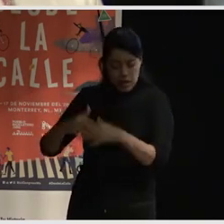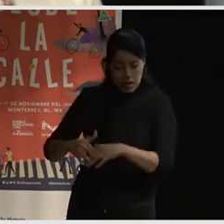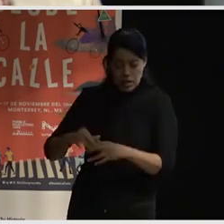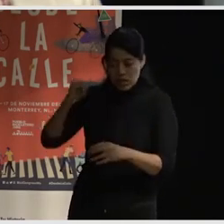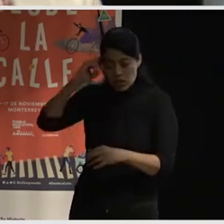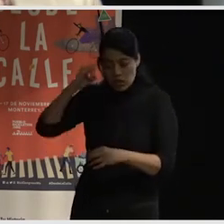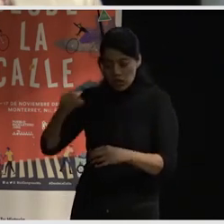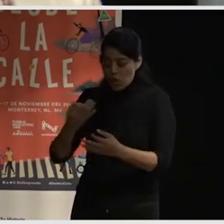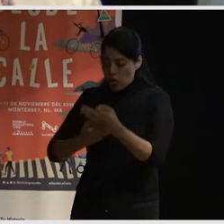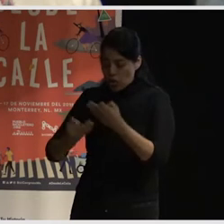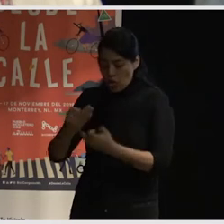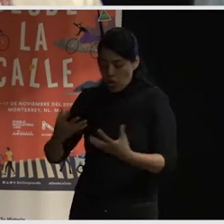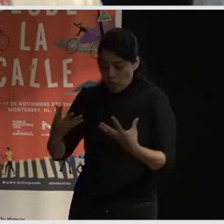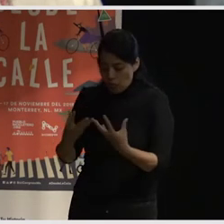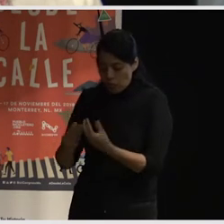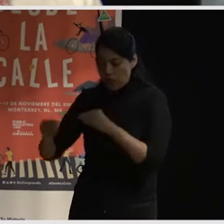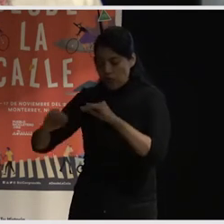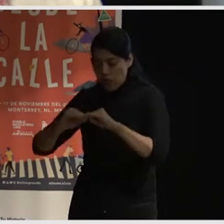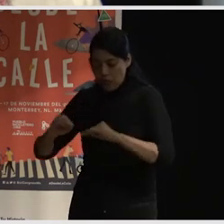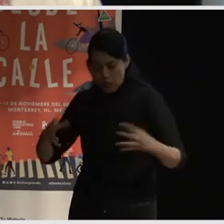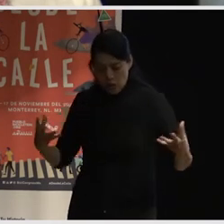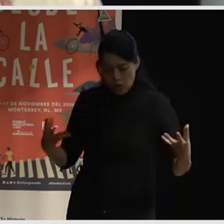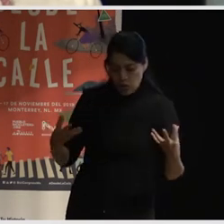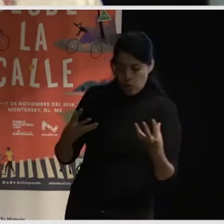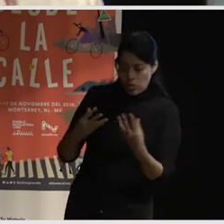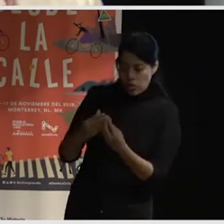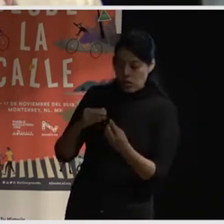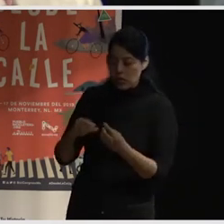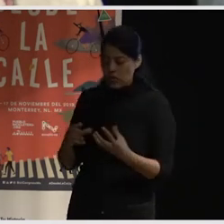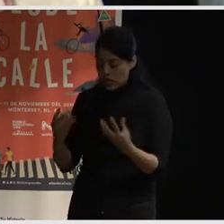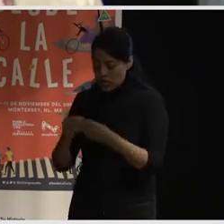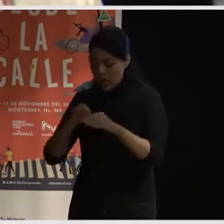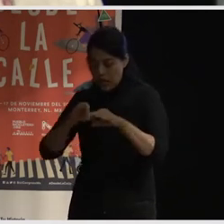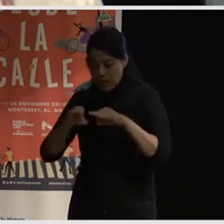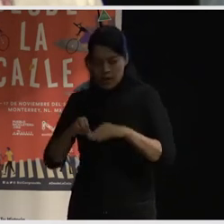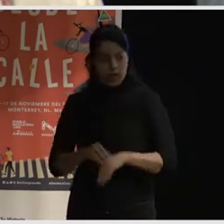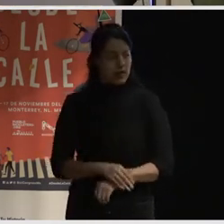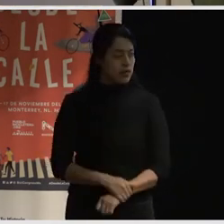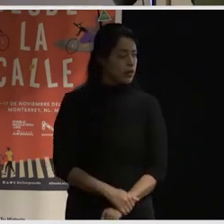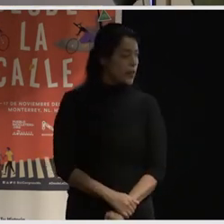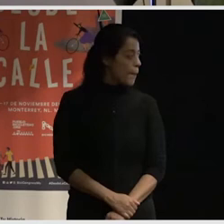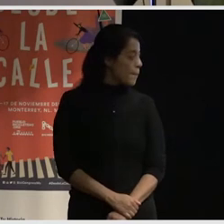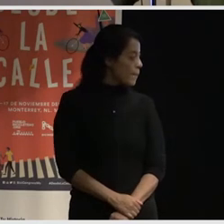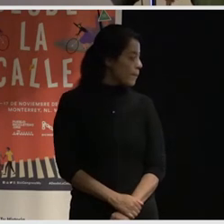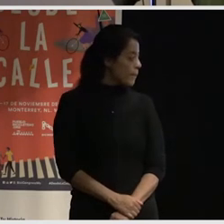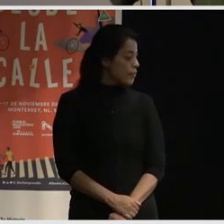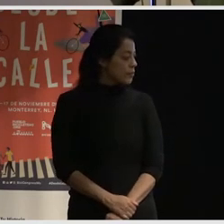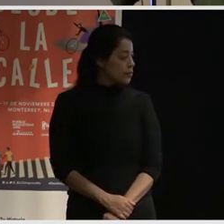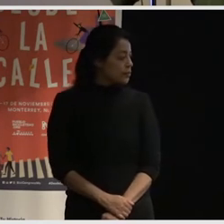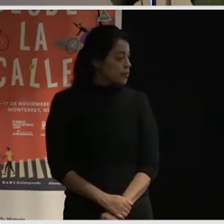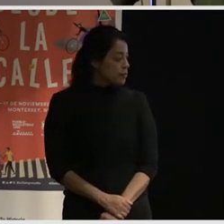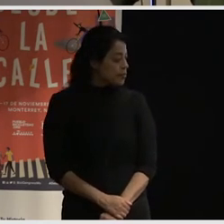todos se vayan moviendo hacia hacia esta tendencia entonces no sé si eso responde tu pregunta pero expert